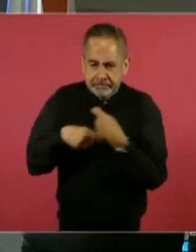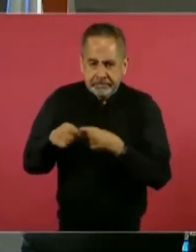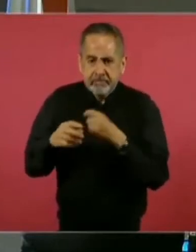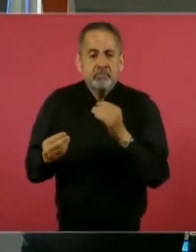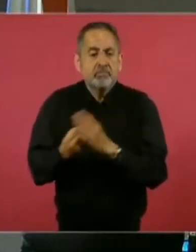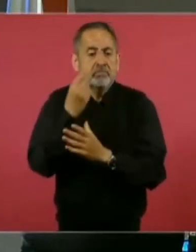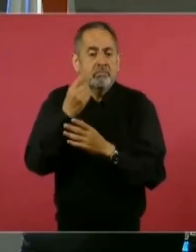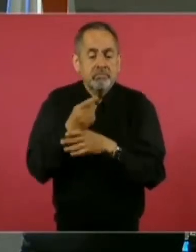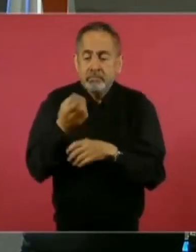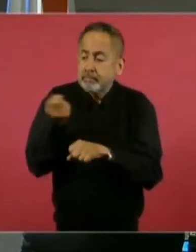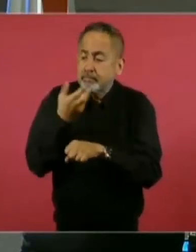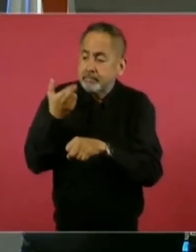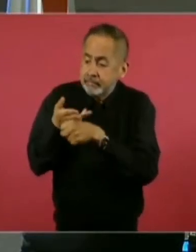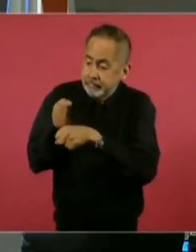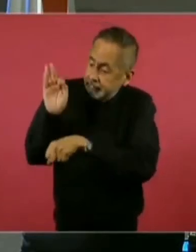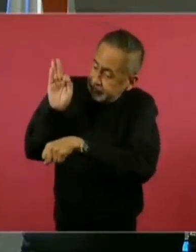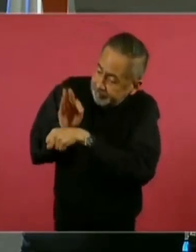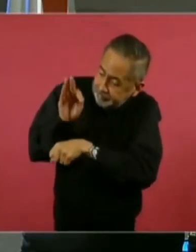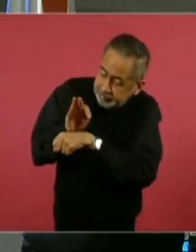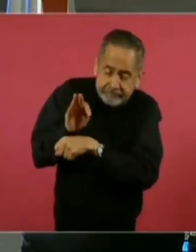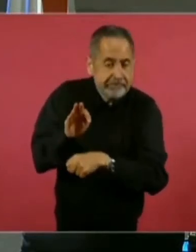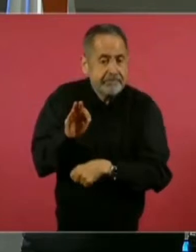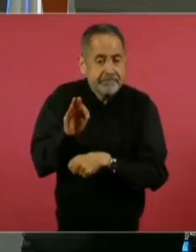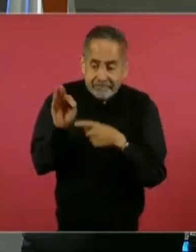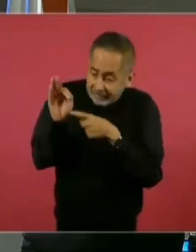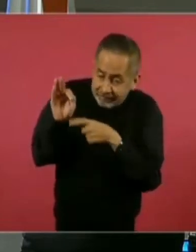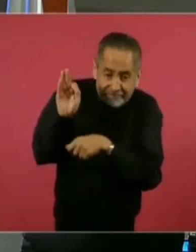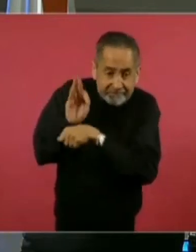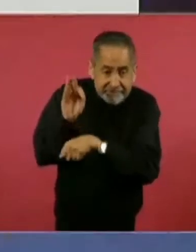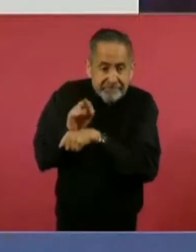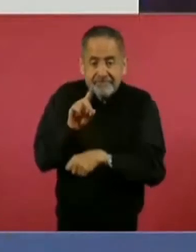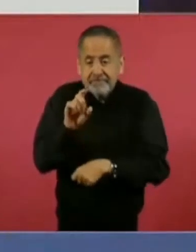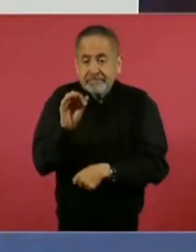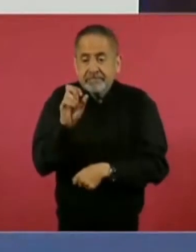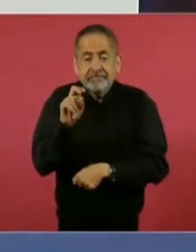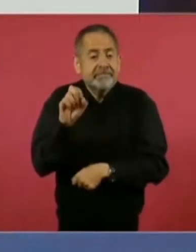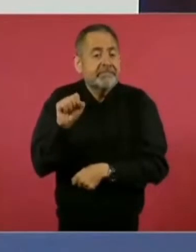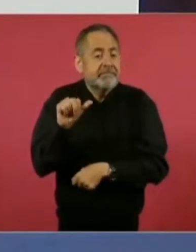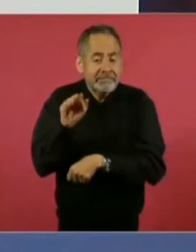Secretaría de la Defensa Nacional. Es una institución